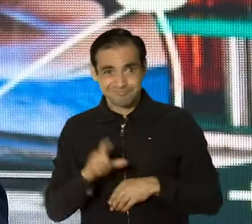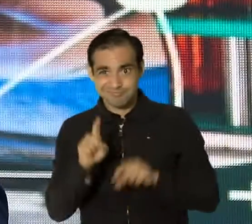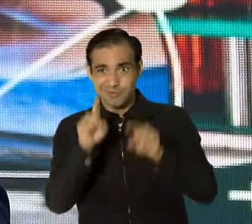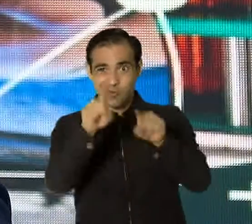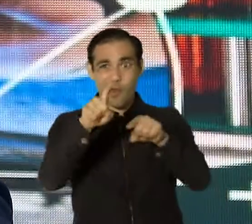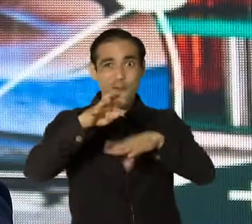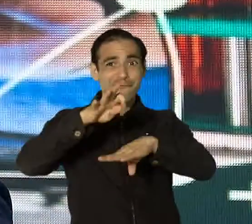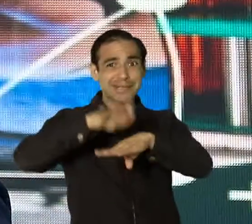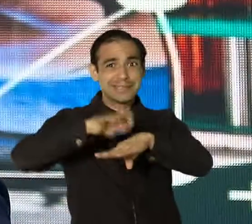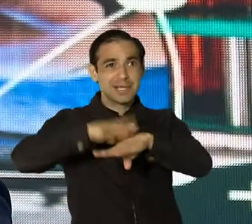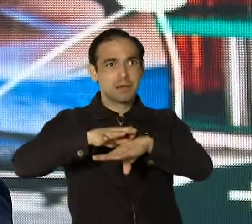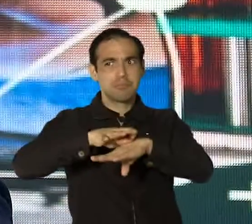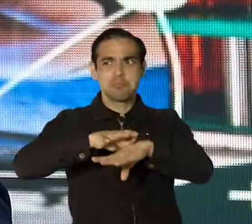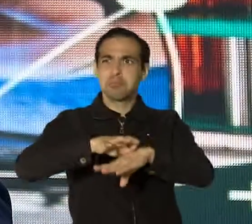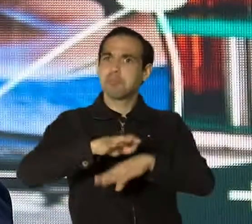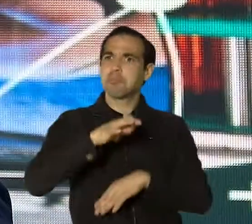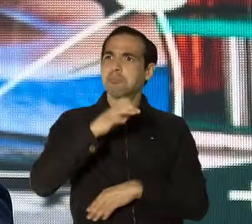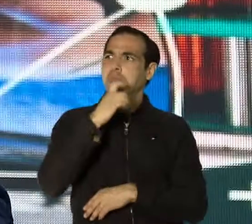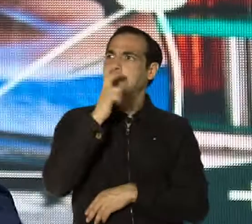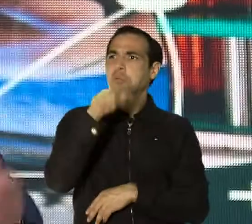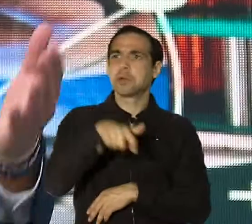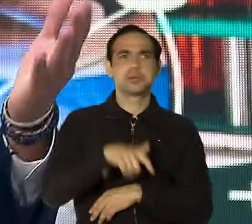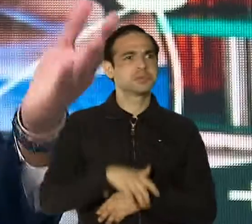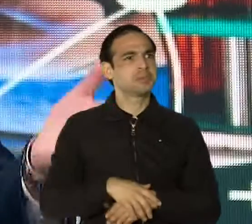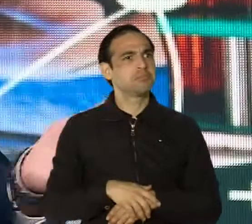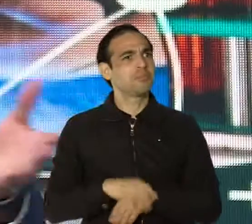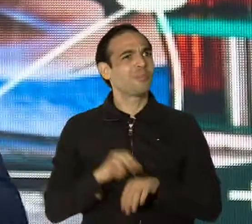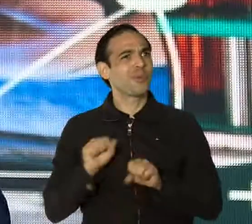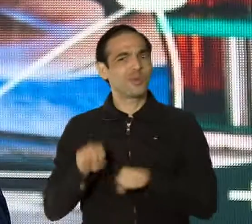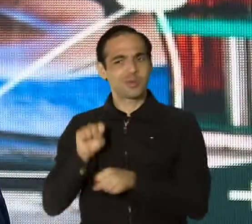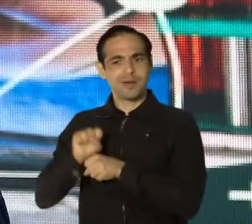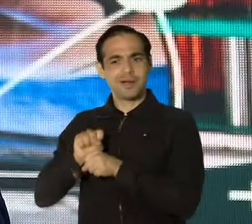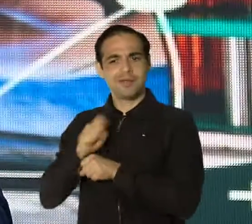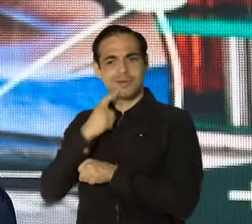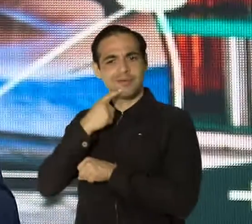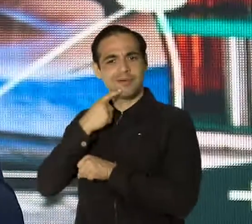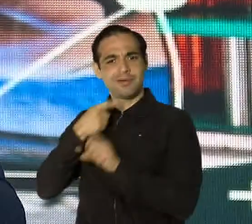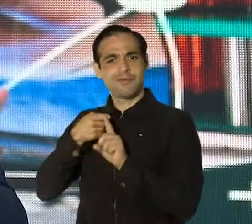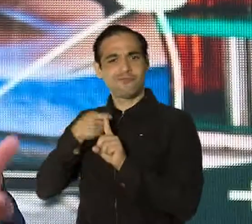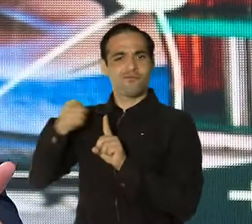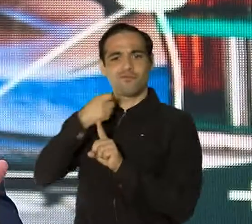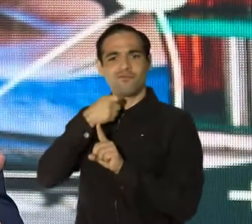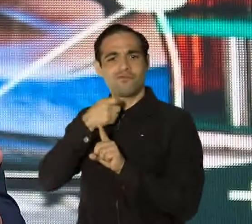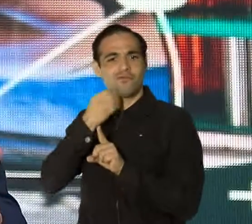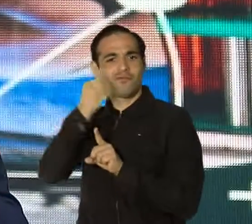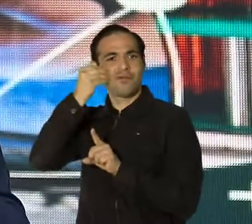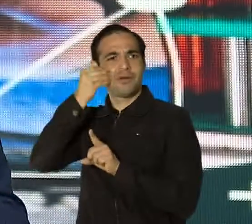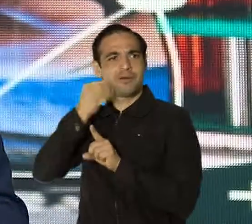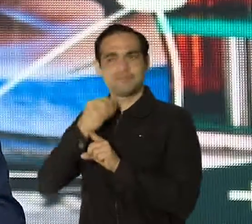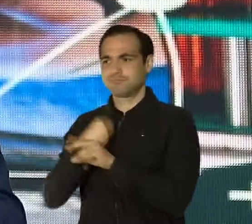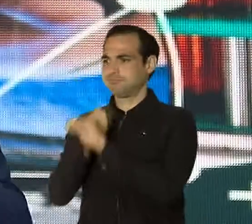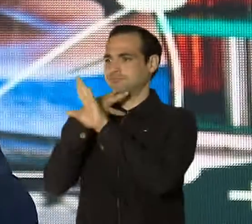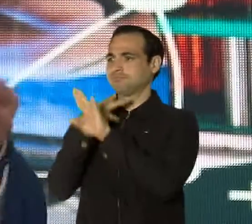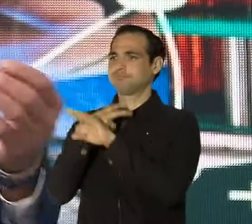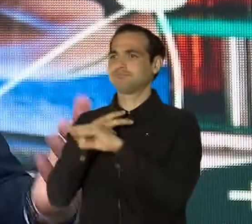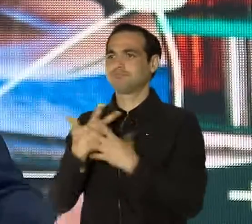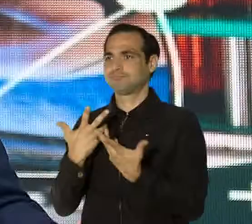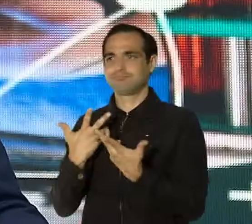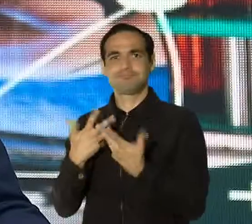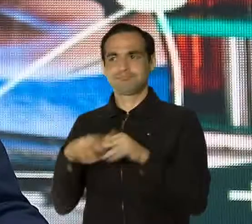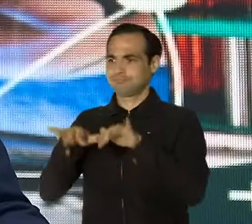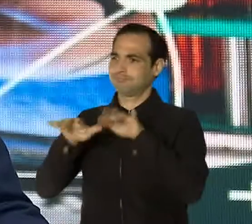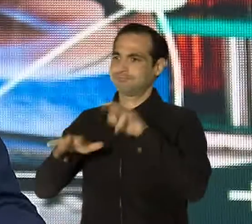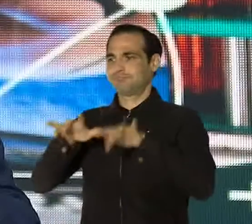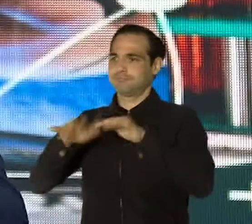nuestro trabajo como se debía de hacer. Así que buscando que estás trabajando en tu hogar, buscando un poco más